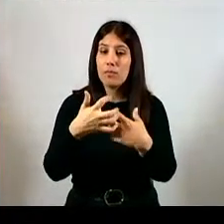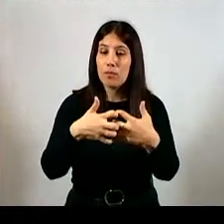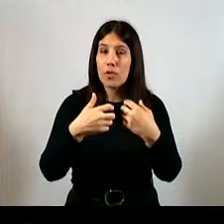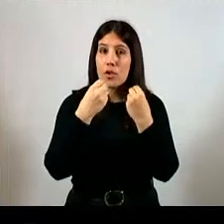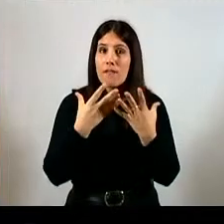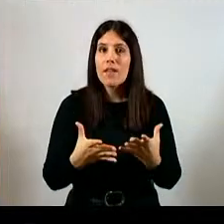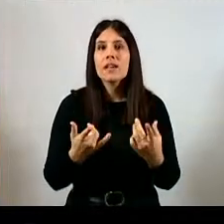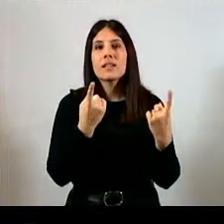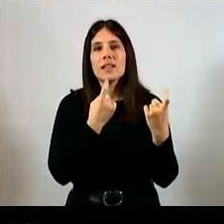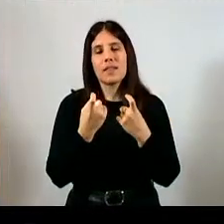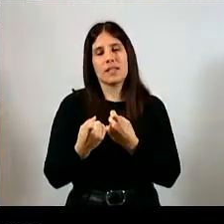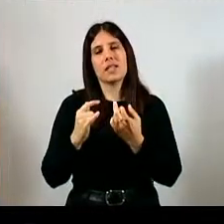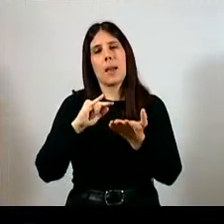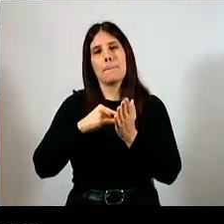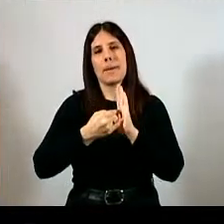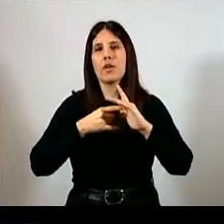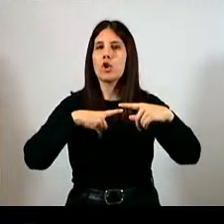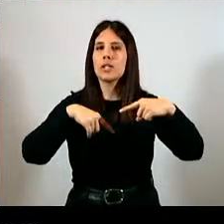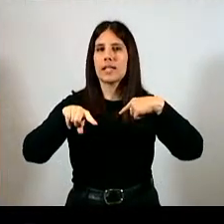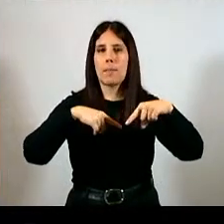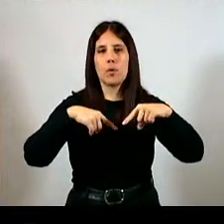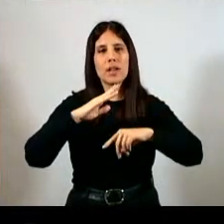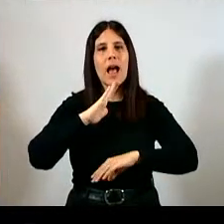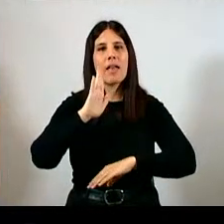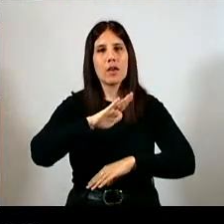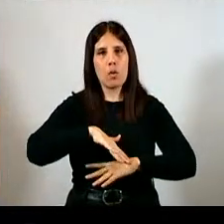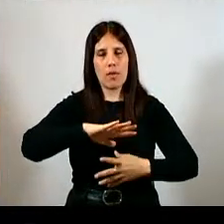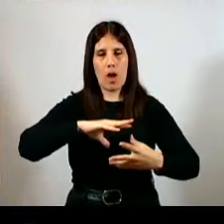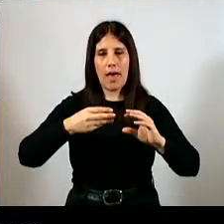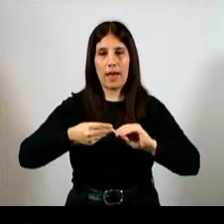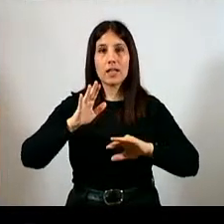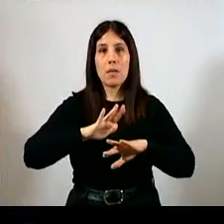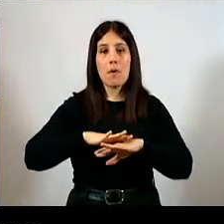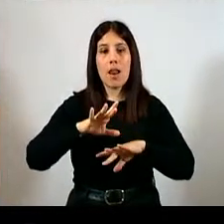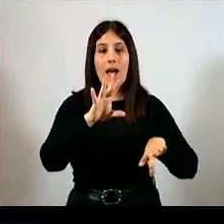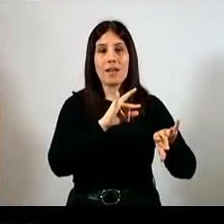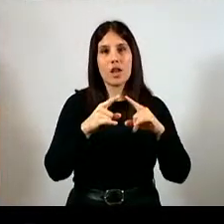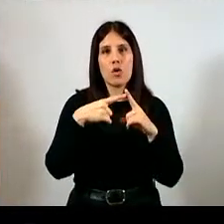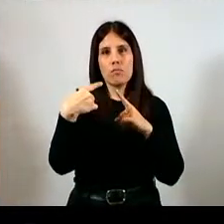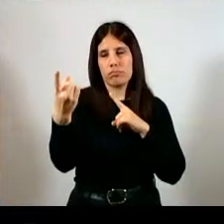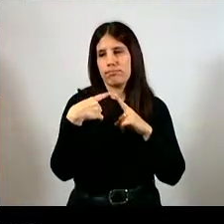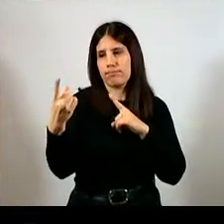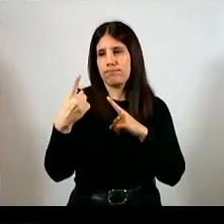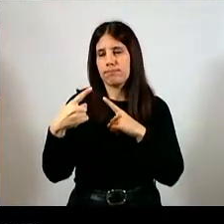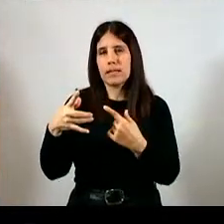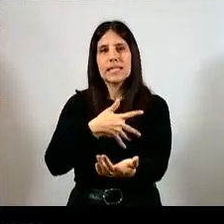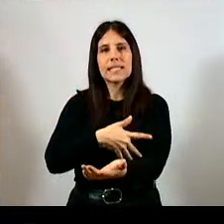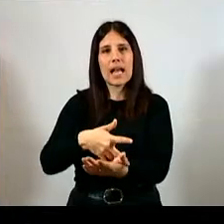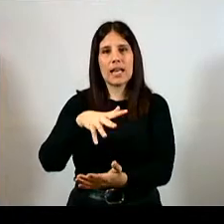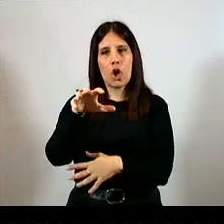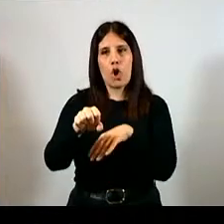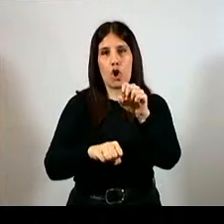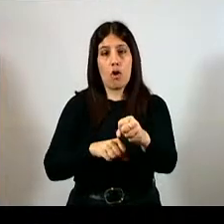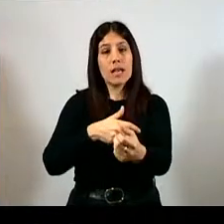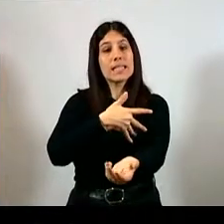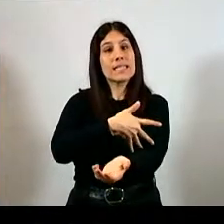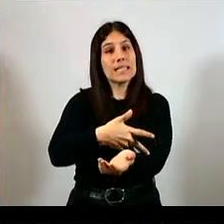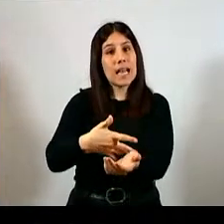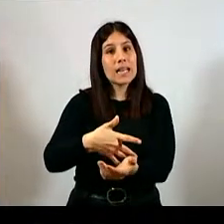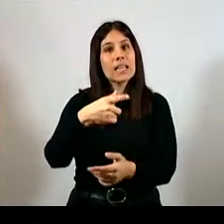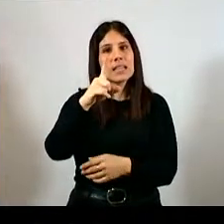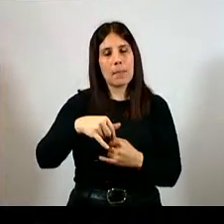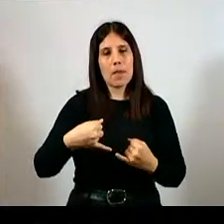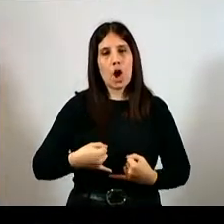que puedan desplazarse a diferentes puntos de la región para recoger las donaciones, no solo de sangre, también de